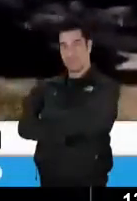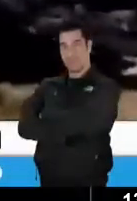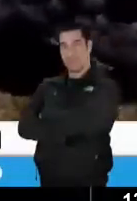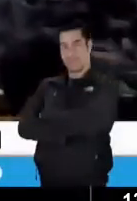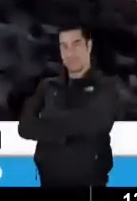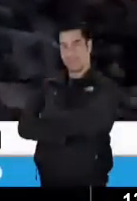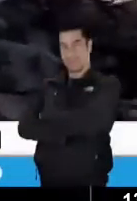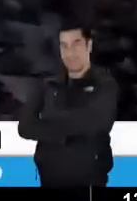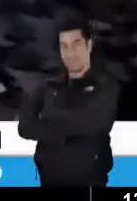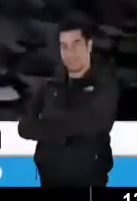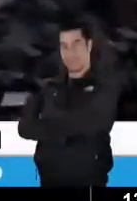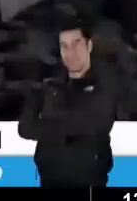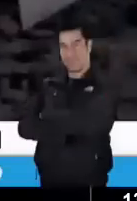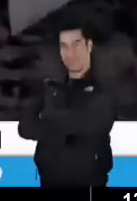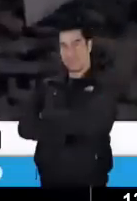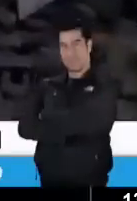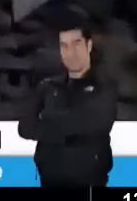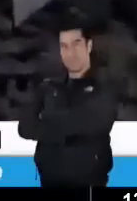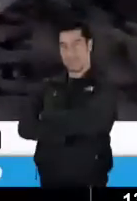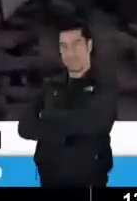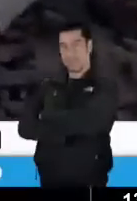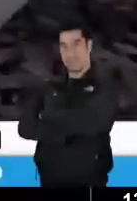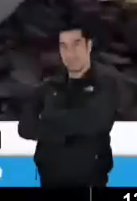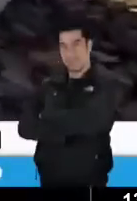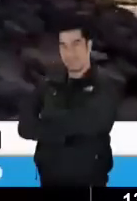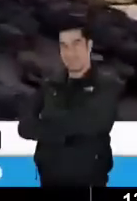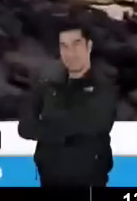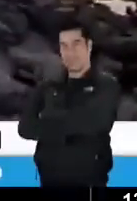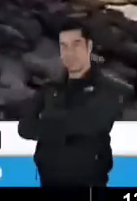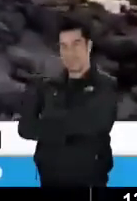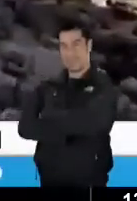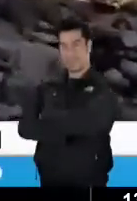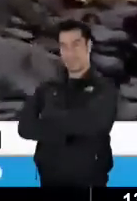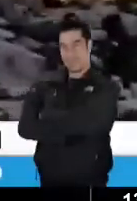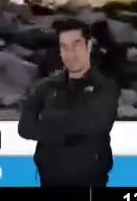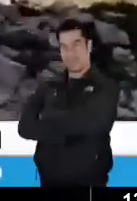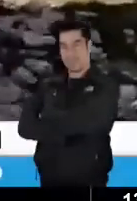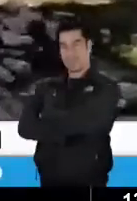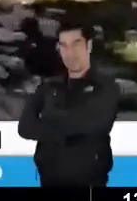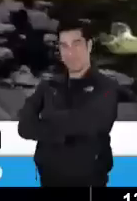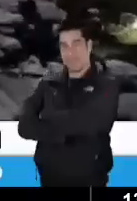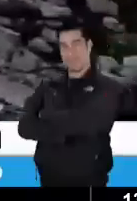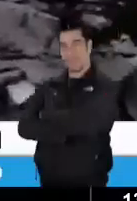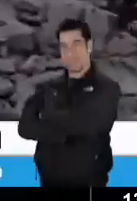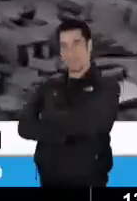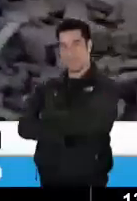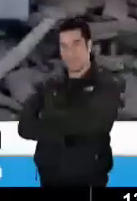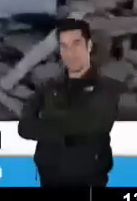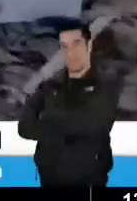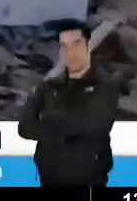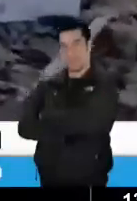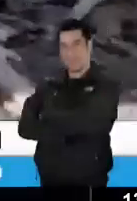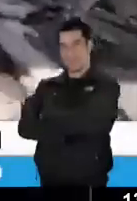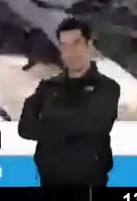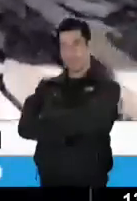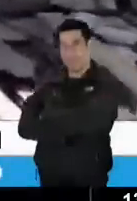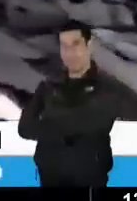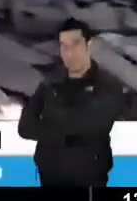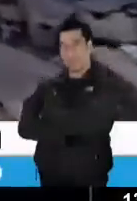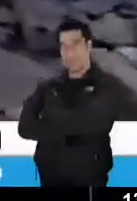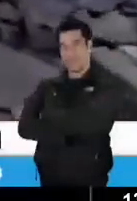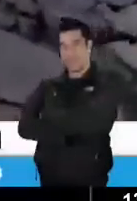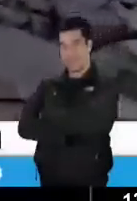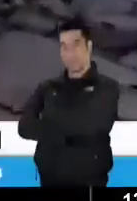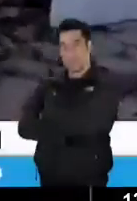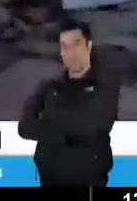estimado que estas personas, estas bandas, habría manejado con el dinero de la transacción de drogas. Él está cumpliendo condena en